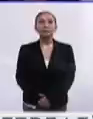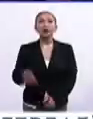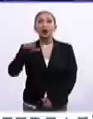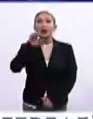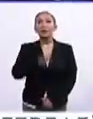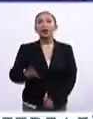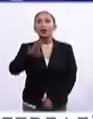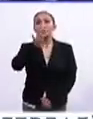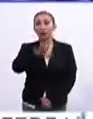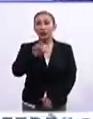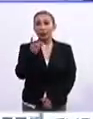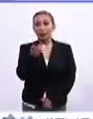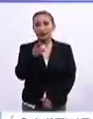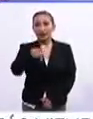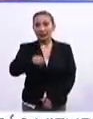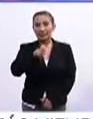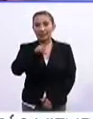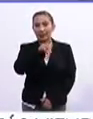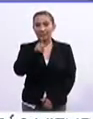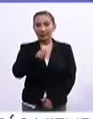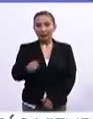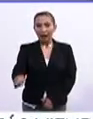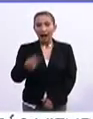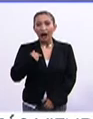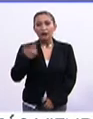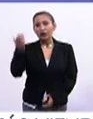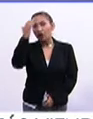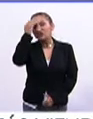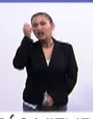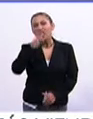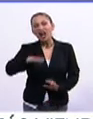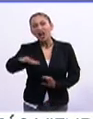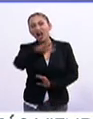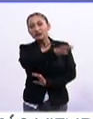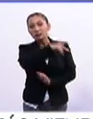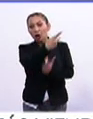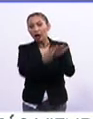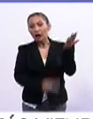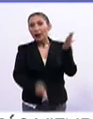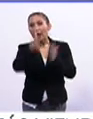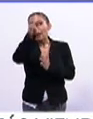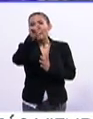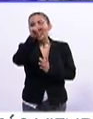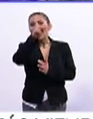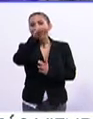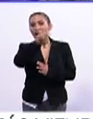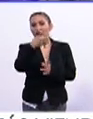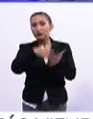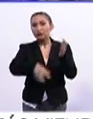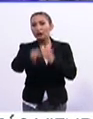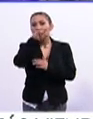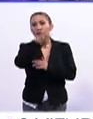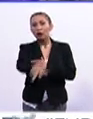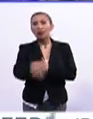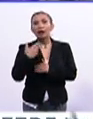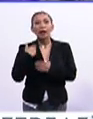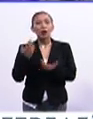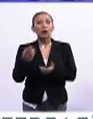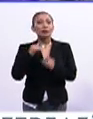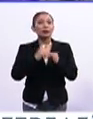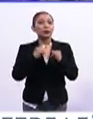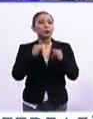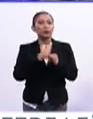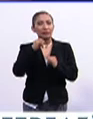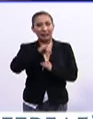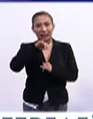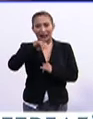Hoy miércoles 5 de diciembre en Interfaz. Conoce el panorama que arrojó el programa Planea 2018 que aplicó el Instituto Nacional